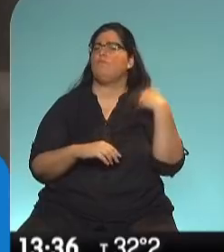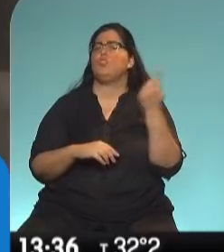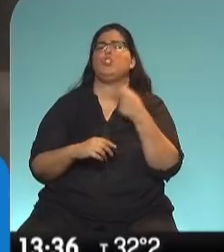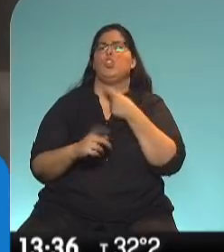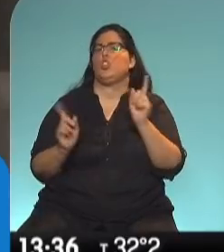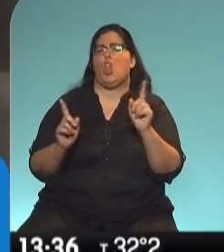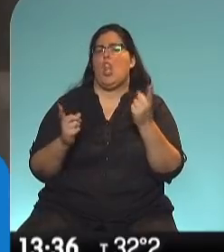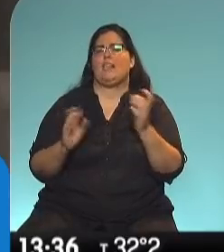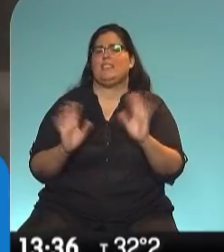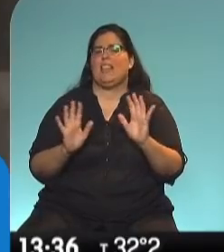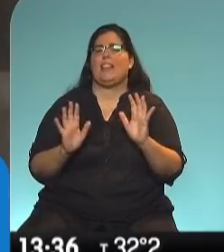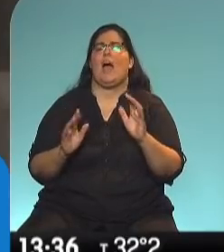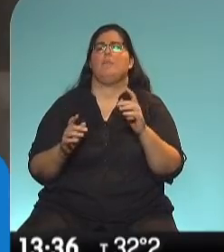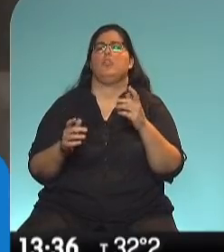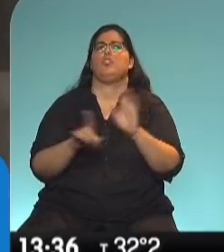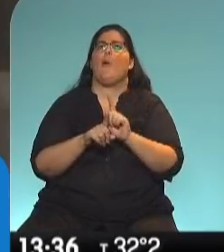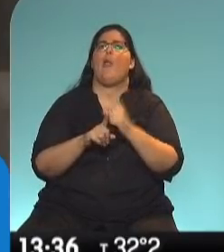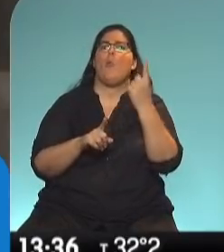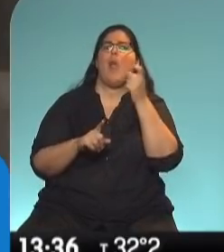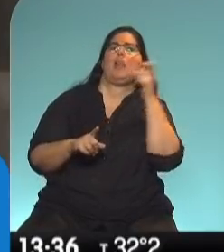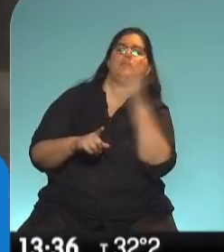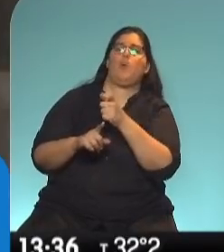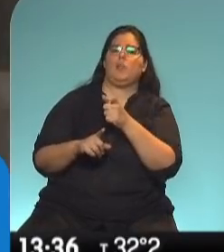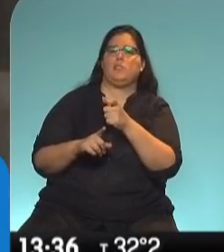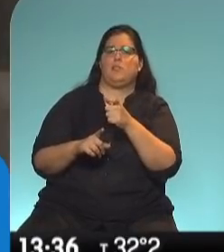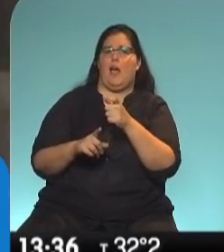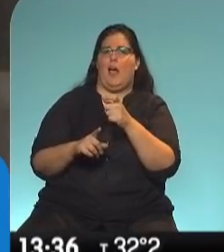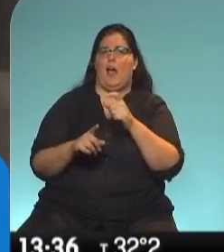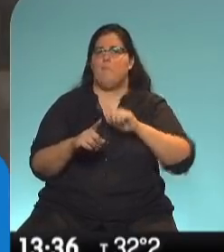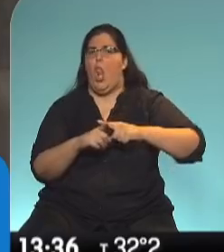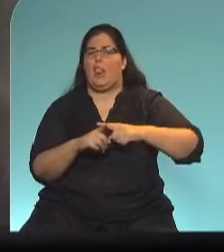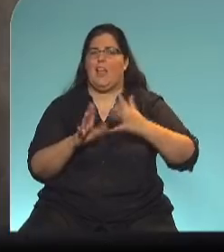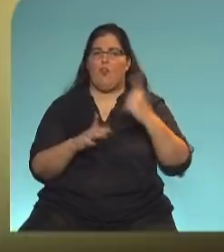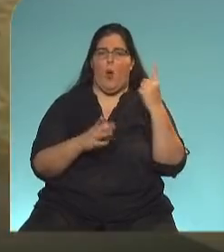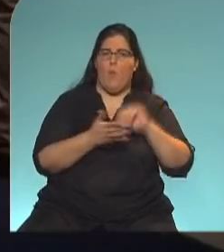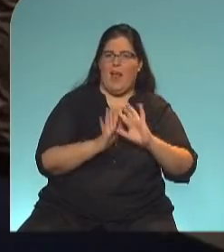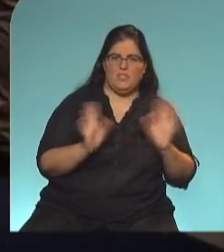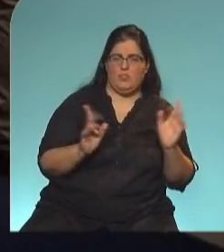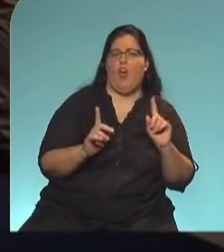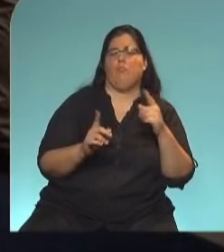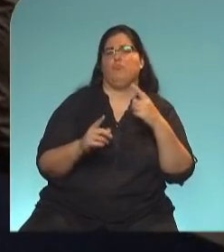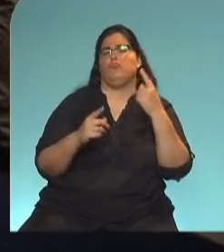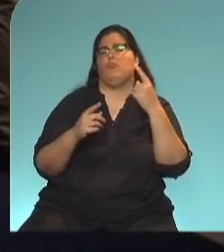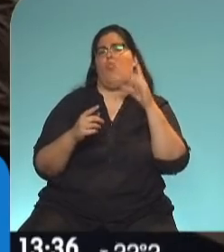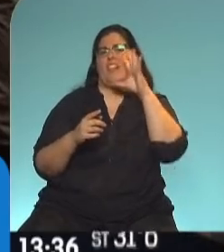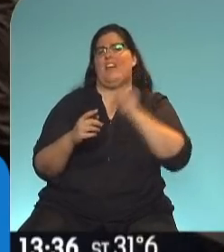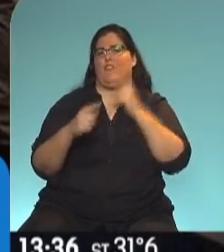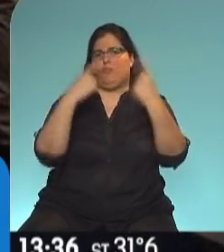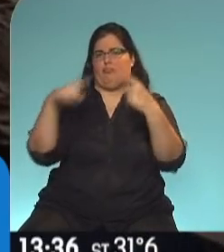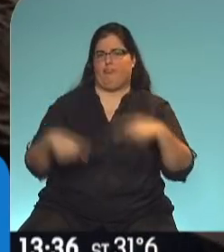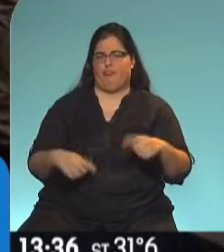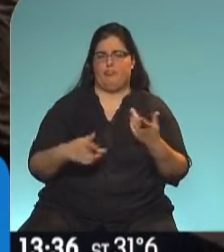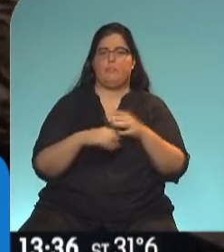need, nor should we have, a monolithic answer to that varied and diverse challenge. Se especula que el nuevo